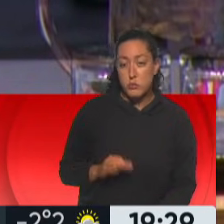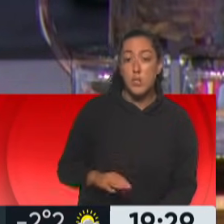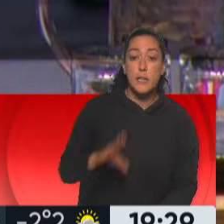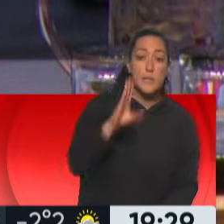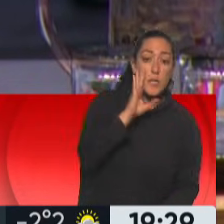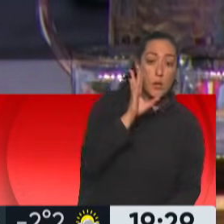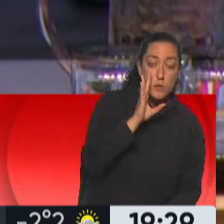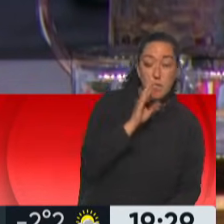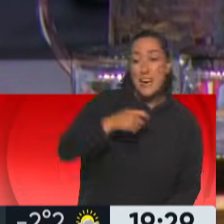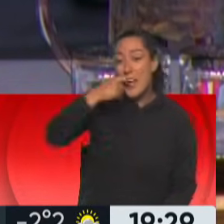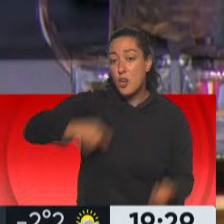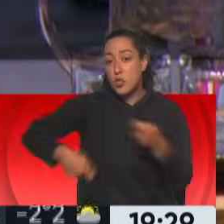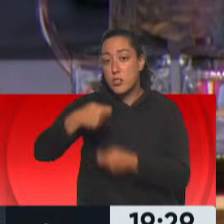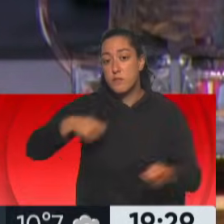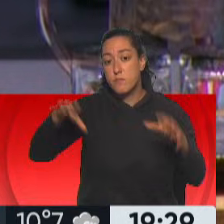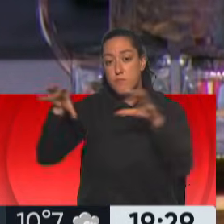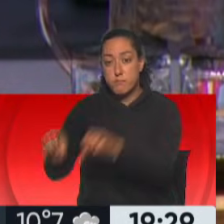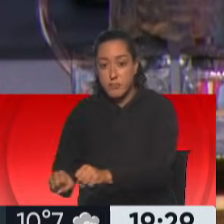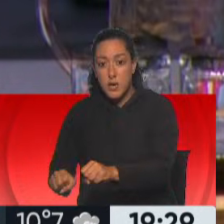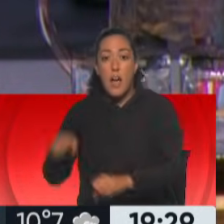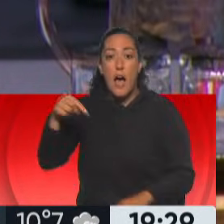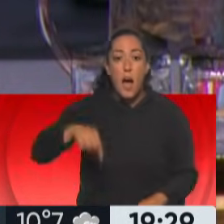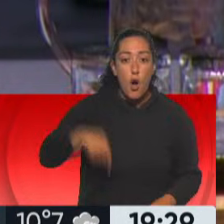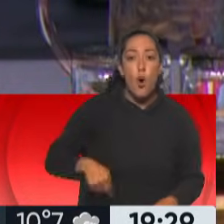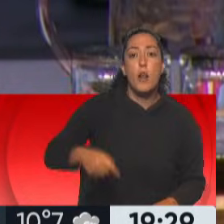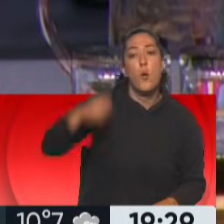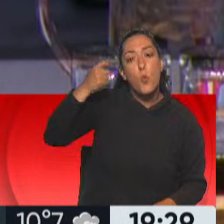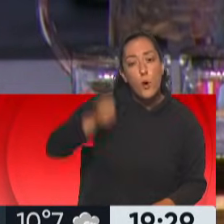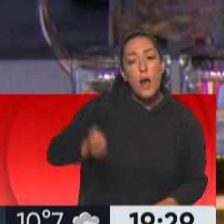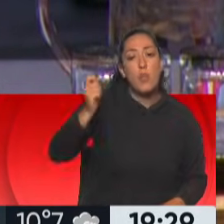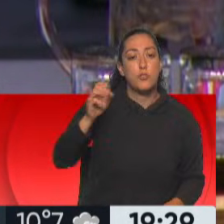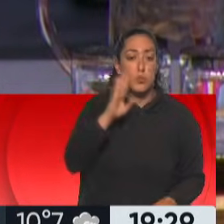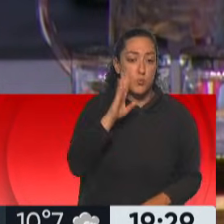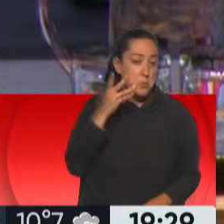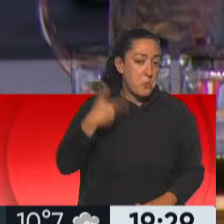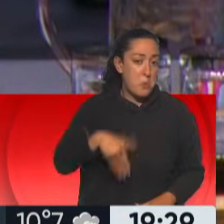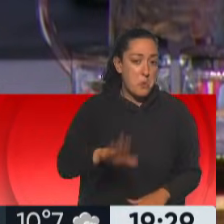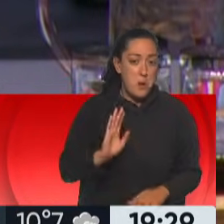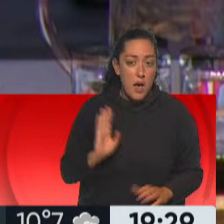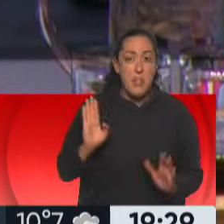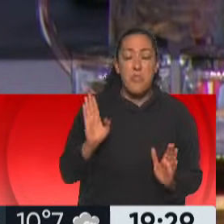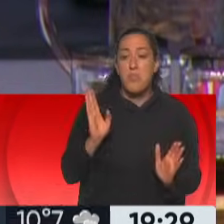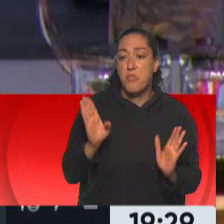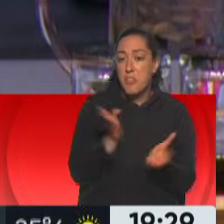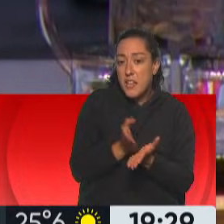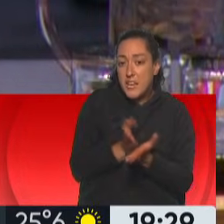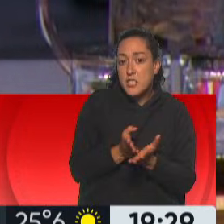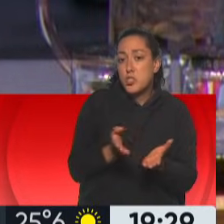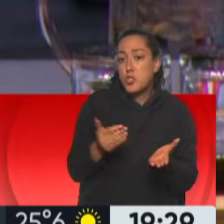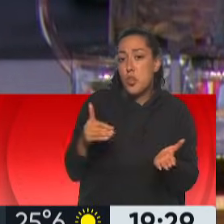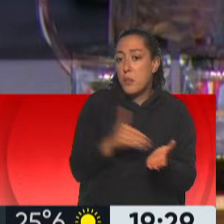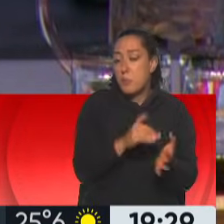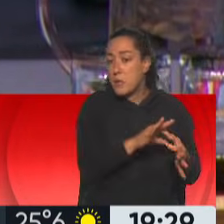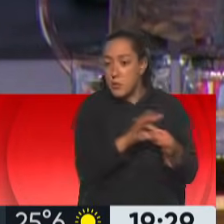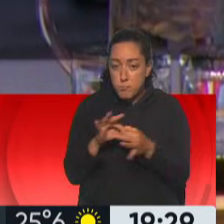arrested a narco-trafficker who is now going to stand trial in the United States in accordance with the rule of law for